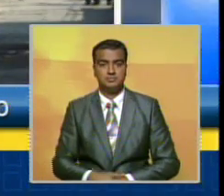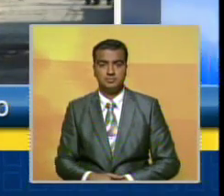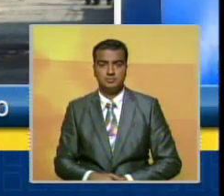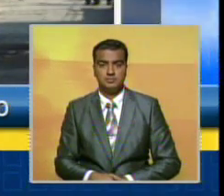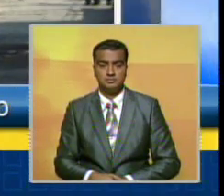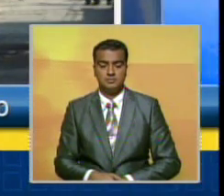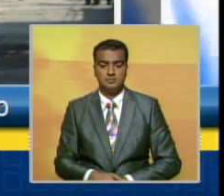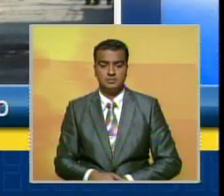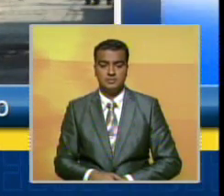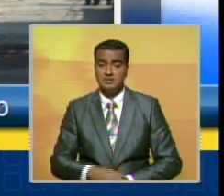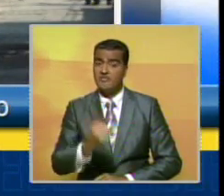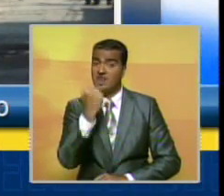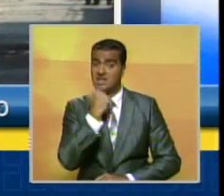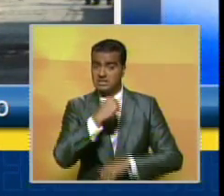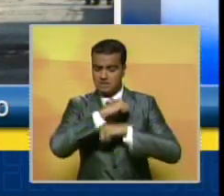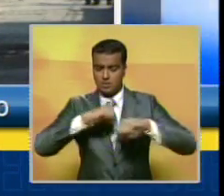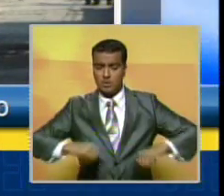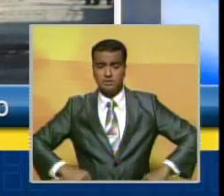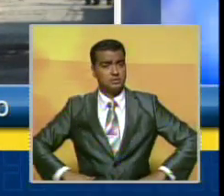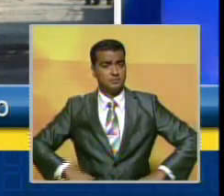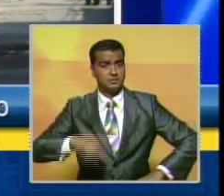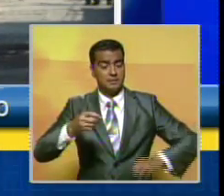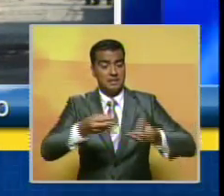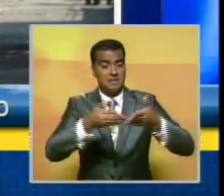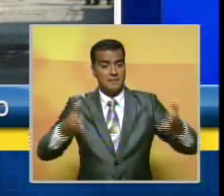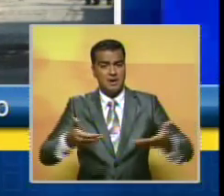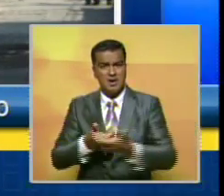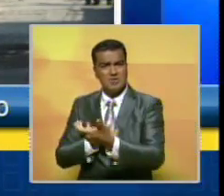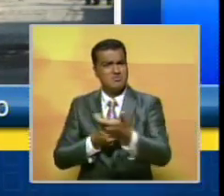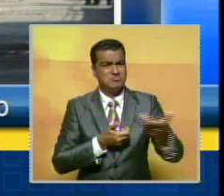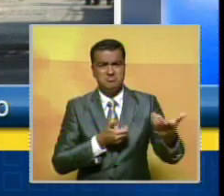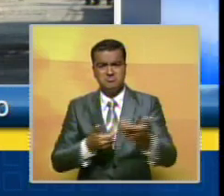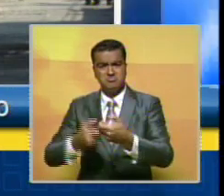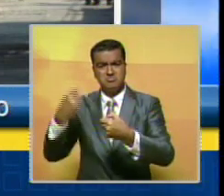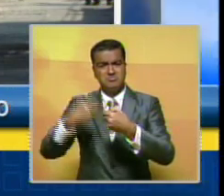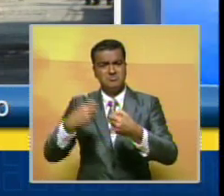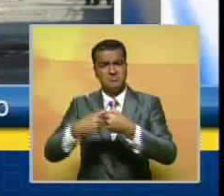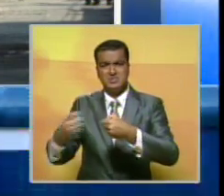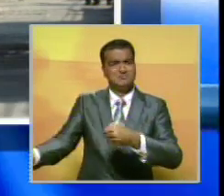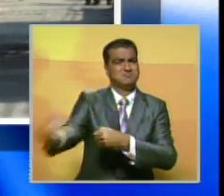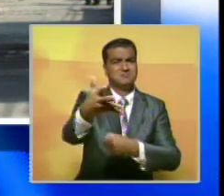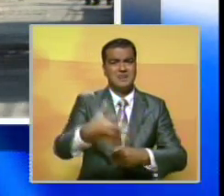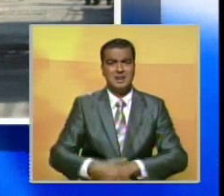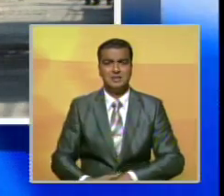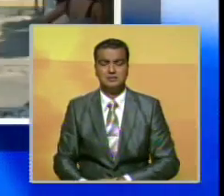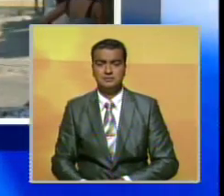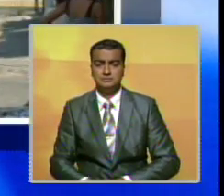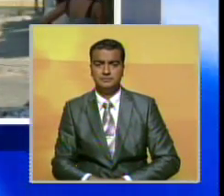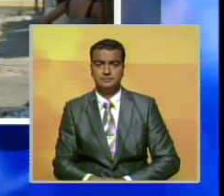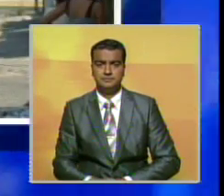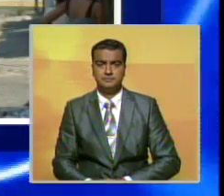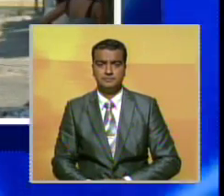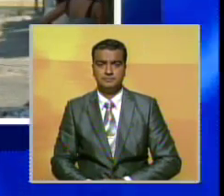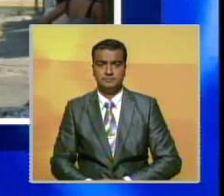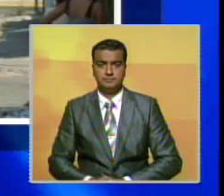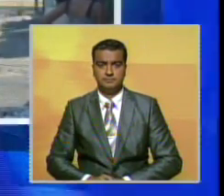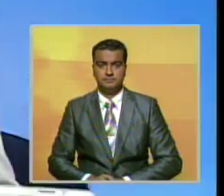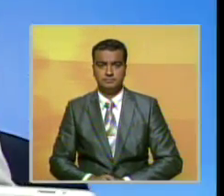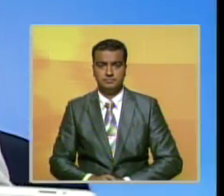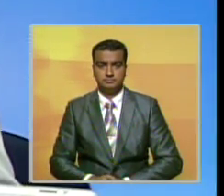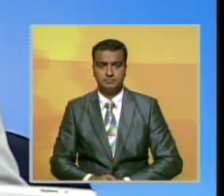y la Isabelica de Valencia, la Guardia Nacional despejó a los manifestantes de algunas vías con bombas lacrimógenas y